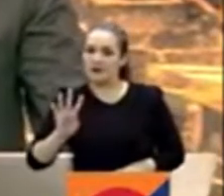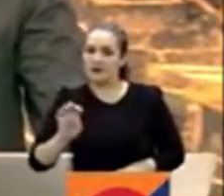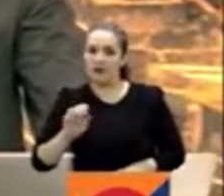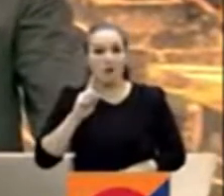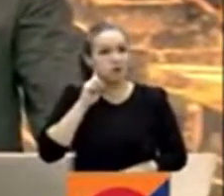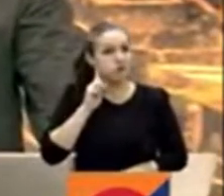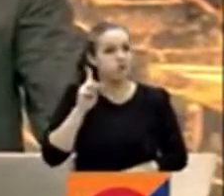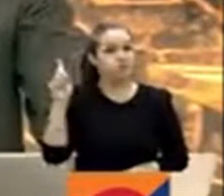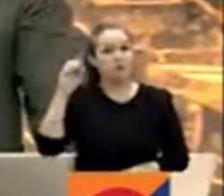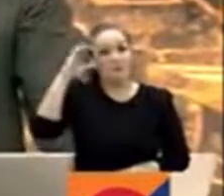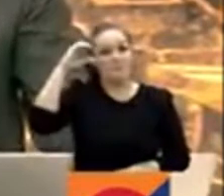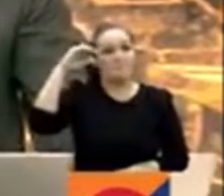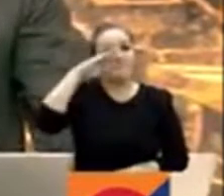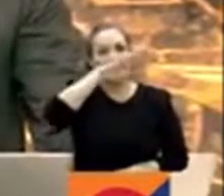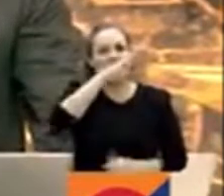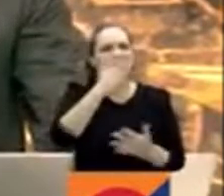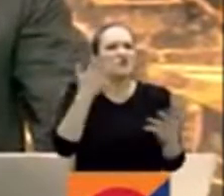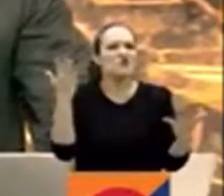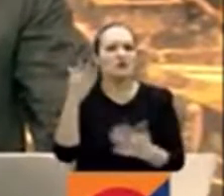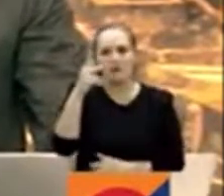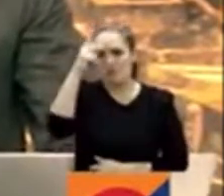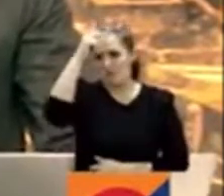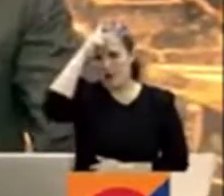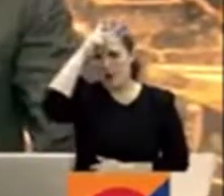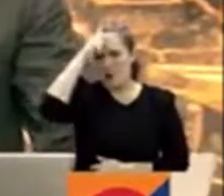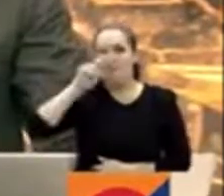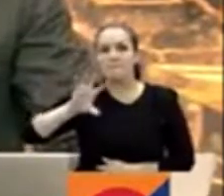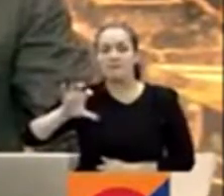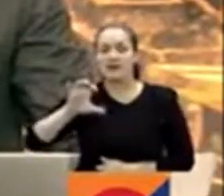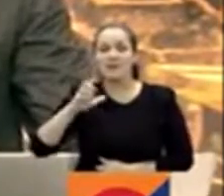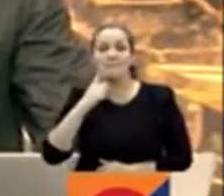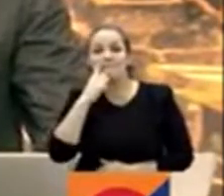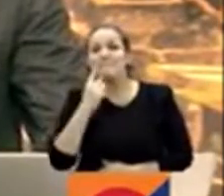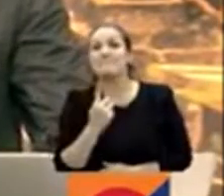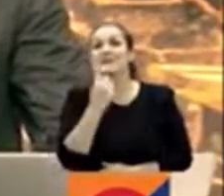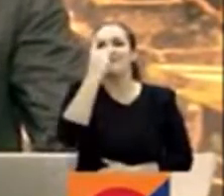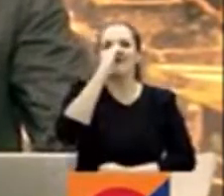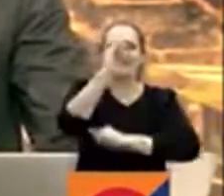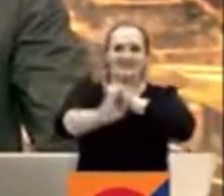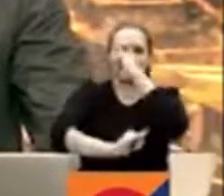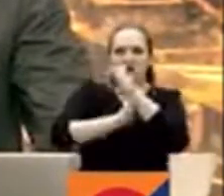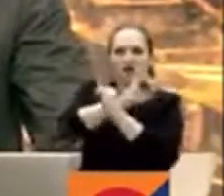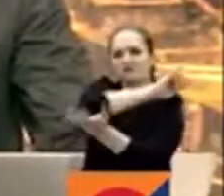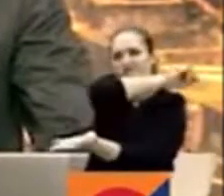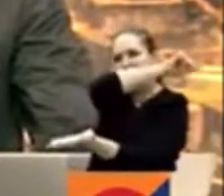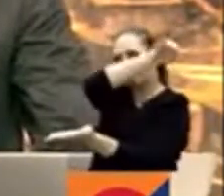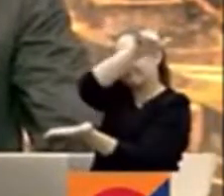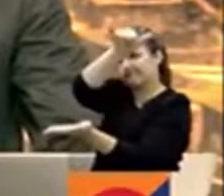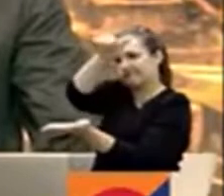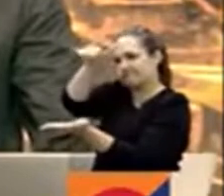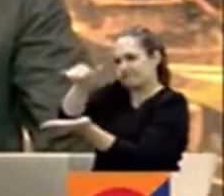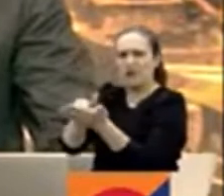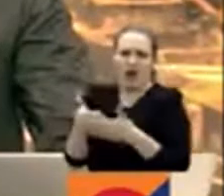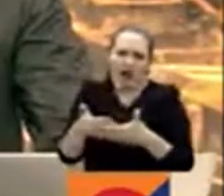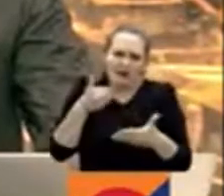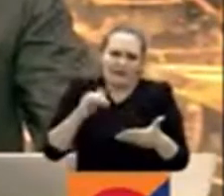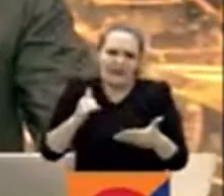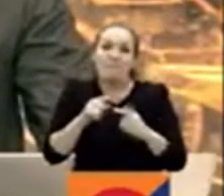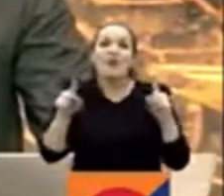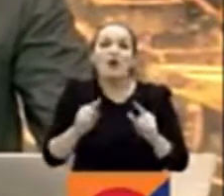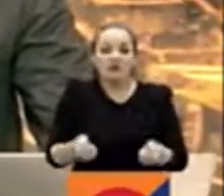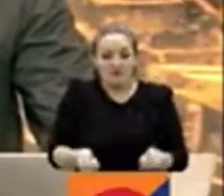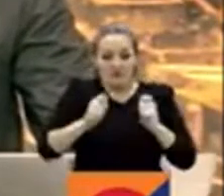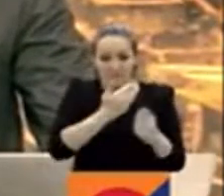visita del presidente Gustavo Petro a Perú. Esta es la primera salida internacional del nuevo mandatario de los colombianos en ejercicio de sus funciones.